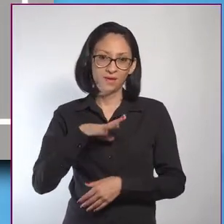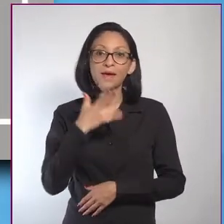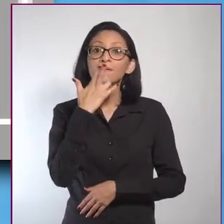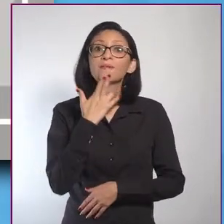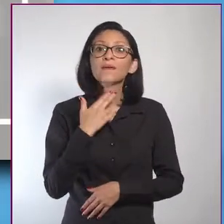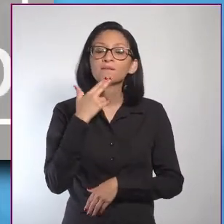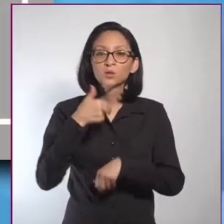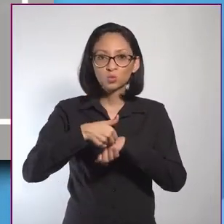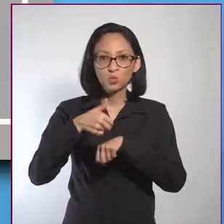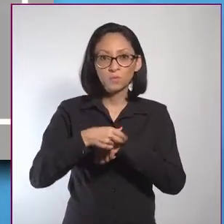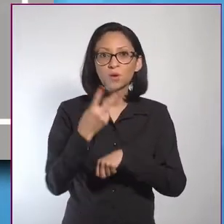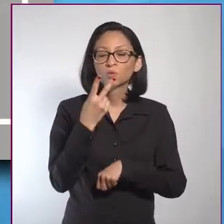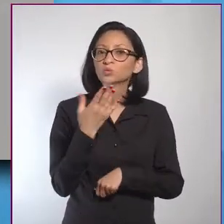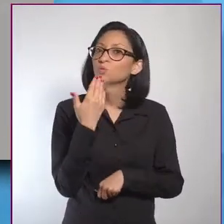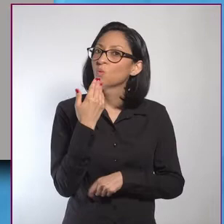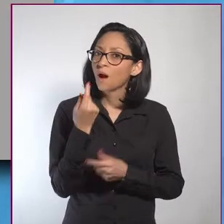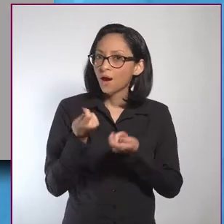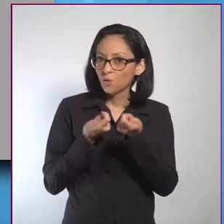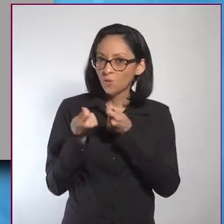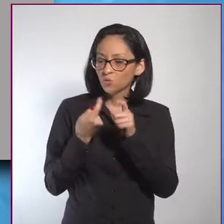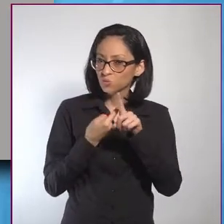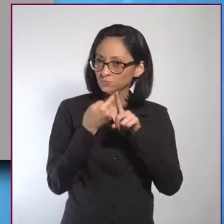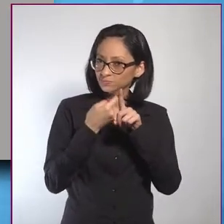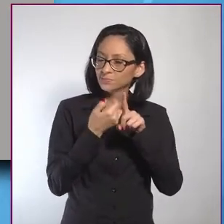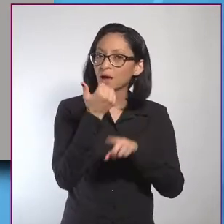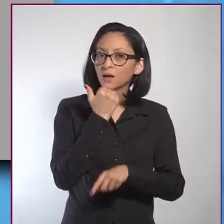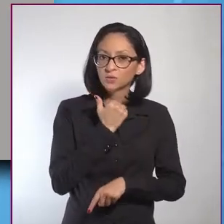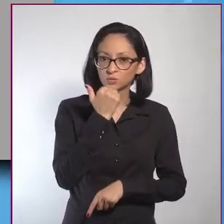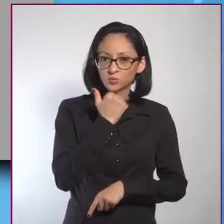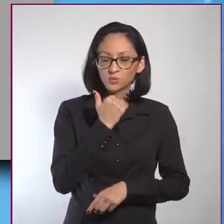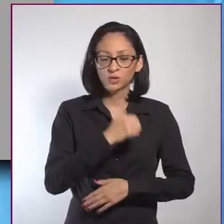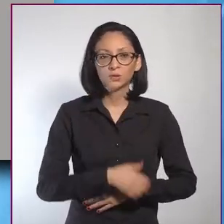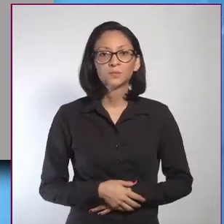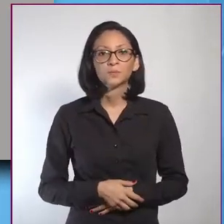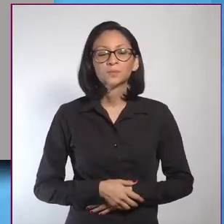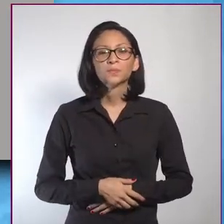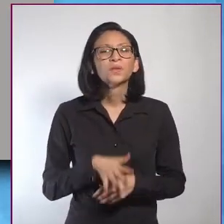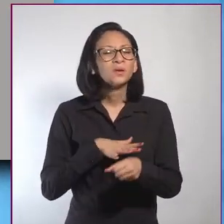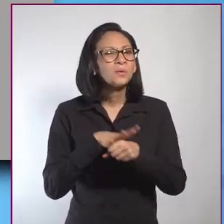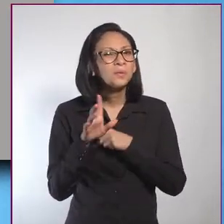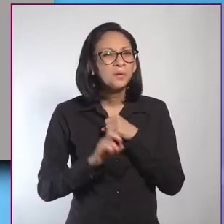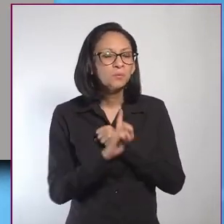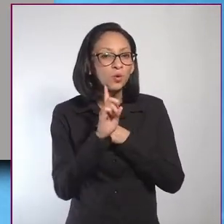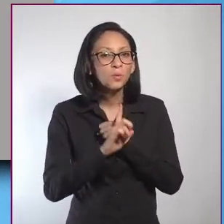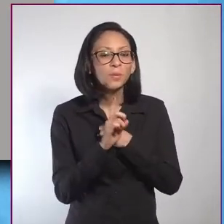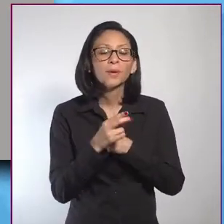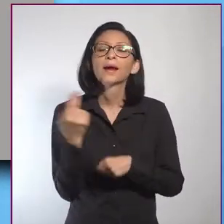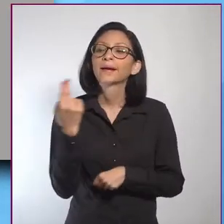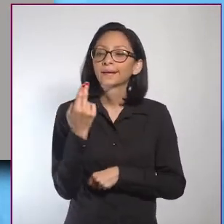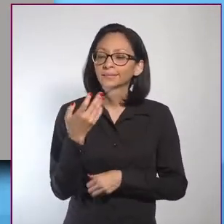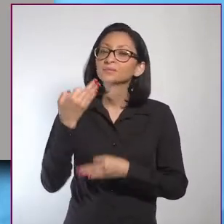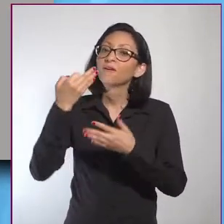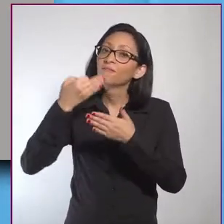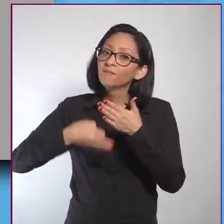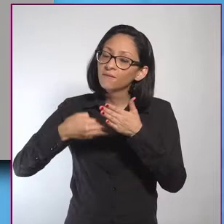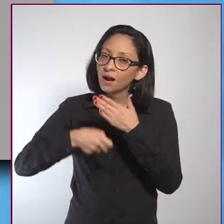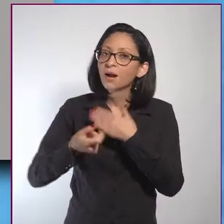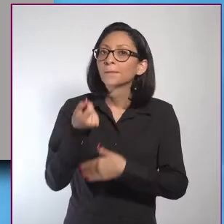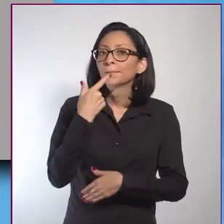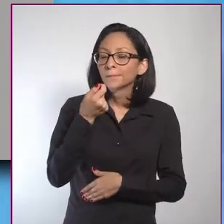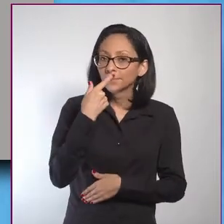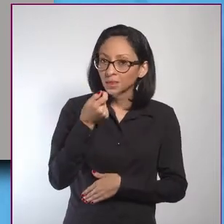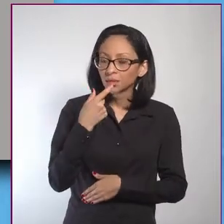con muy mal control de sus cifras de glucosa. Las causas incluyen falta de toma de medicamentos,